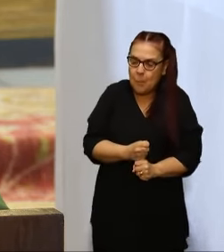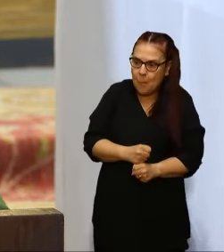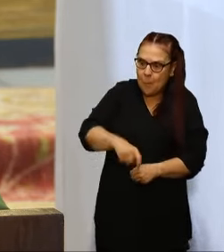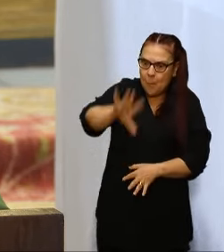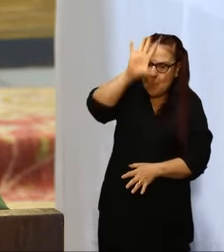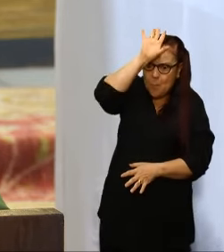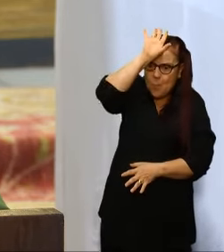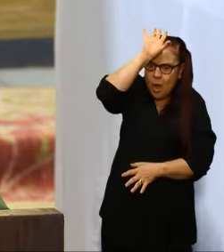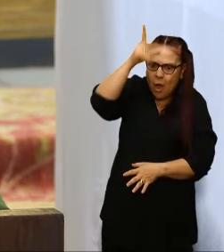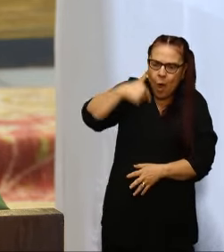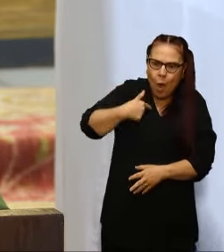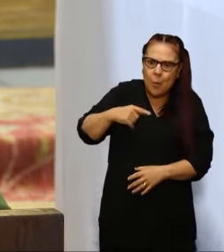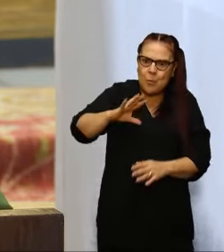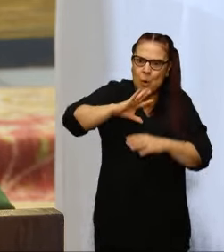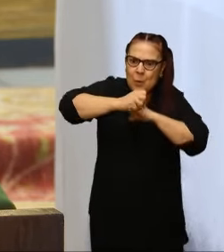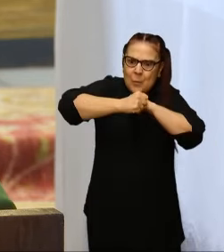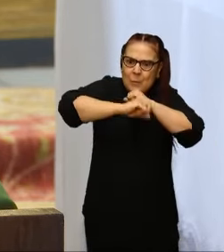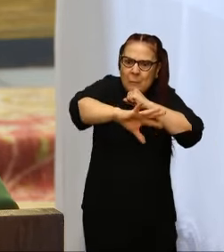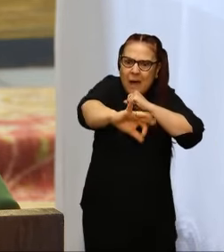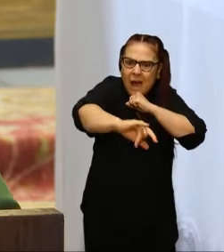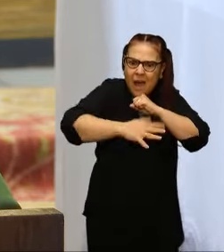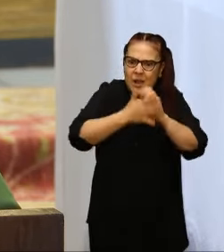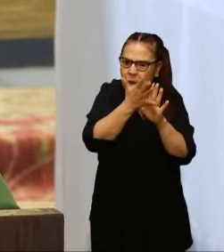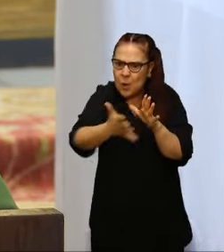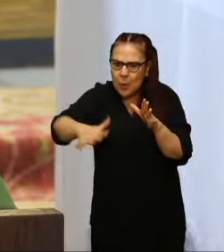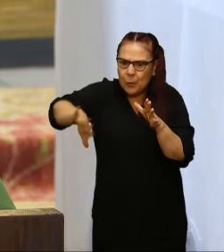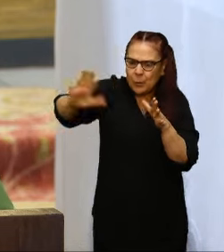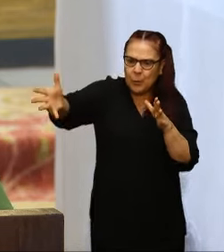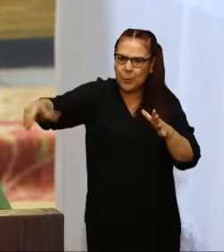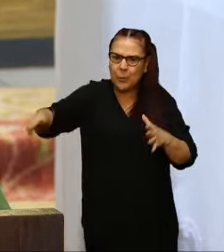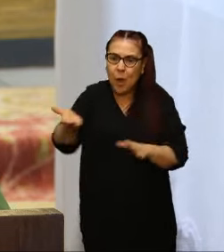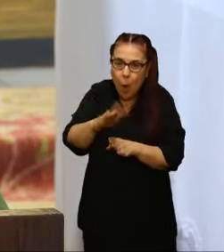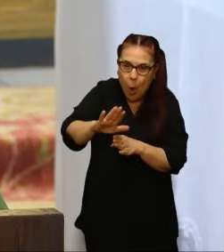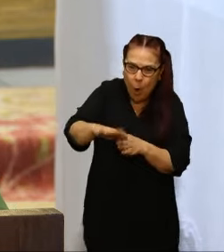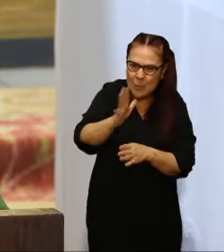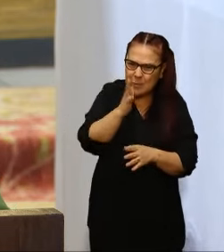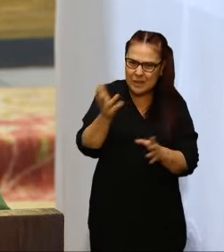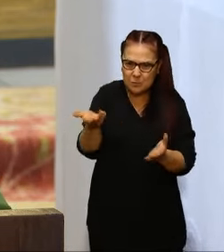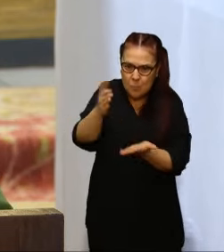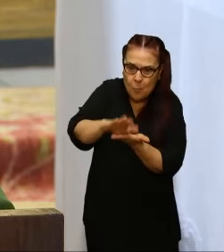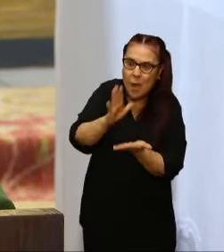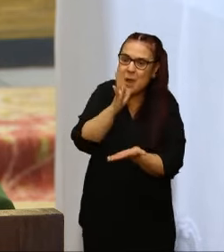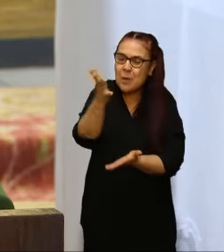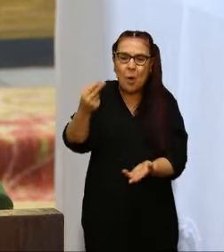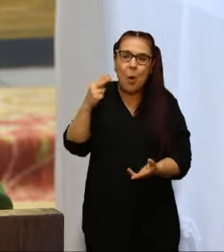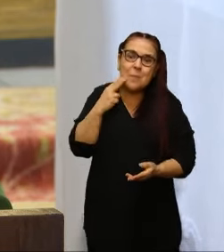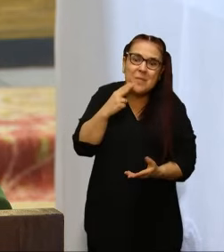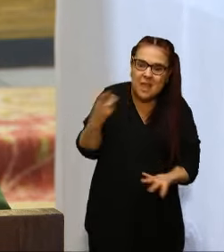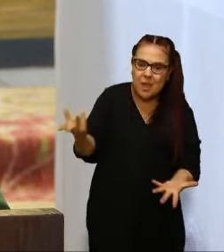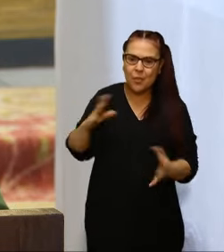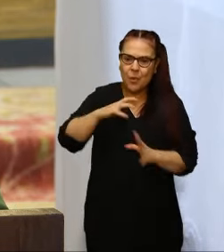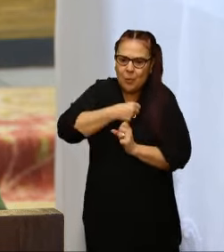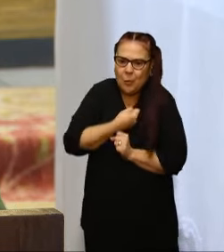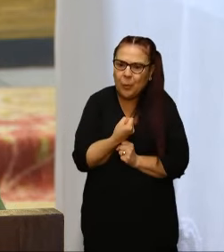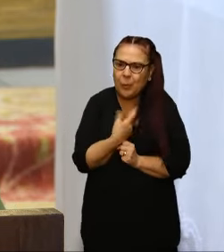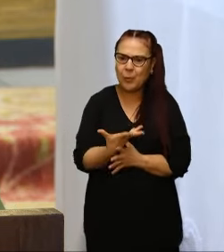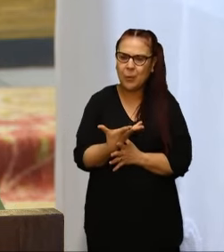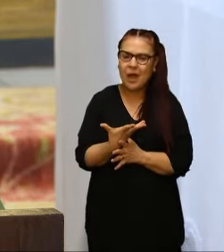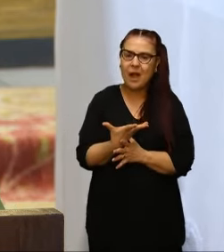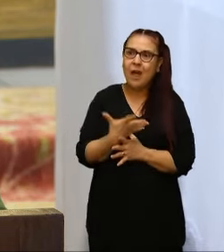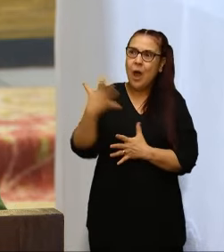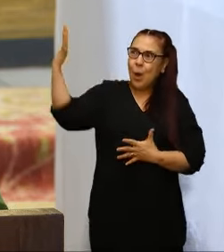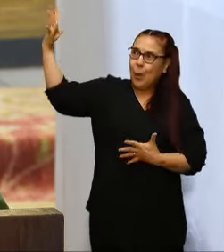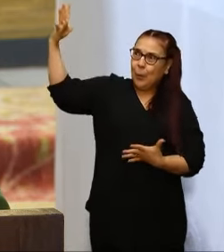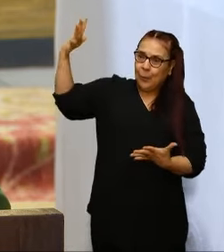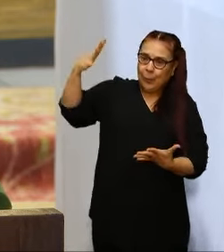del mar y el oleaje, desfalleciendo los hombres por el miedo y la ansiedad ante lo que se le viene encima